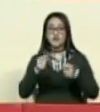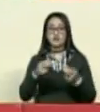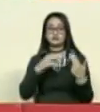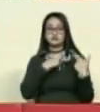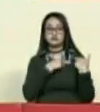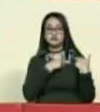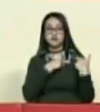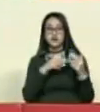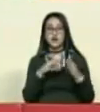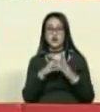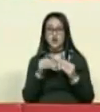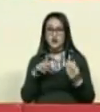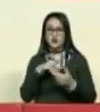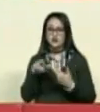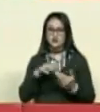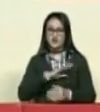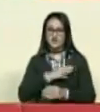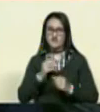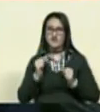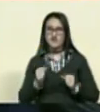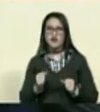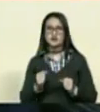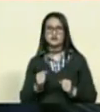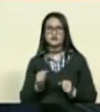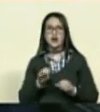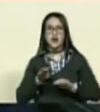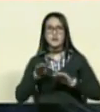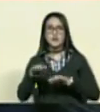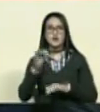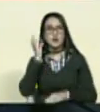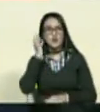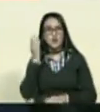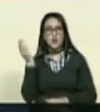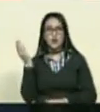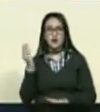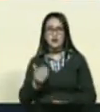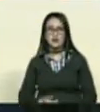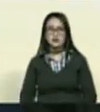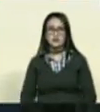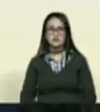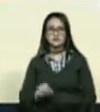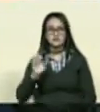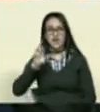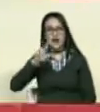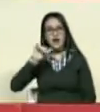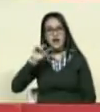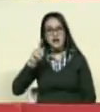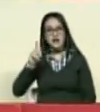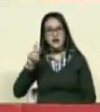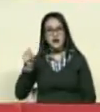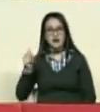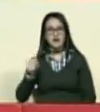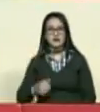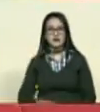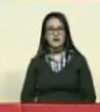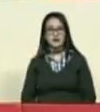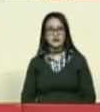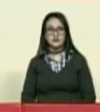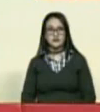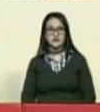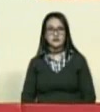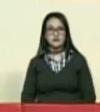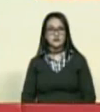pido a todas las fuerzas revolucionarias y bolivarianas de Caracas apoyar a Erika Faría. Sin ambajes,